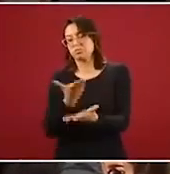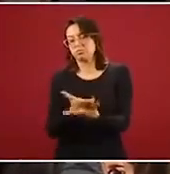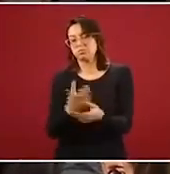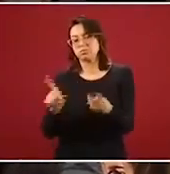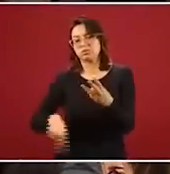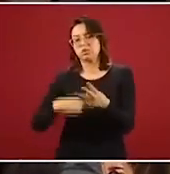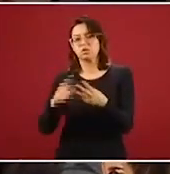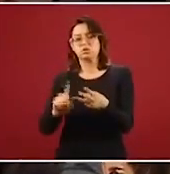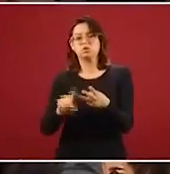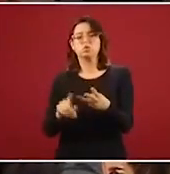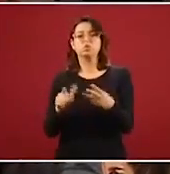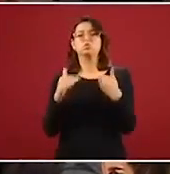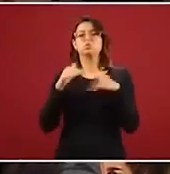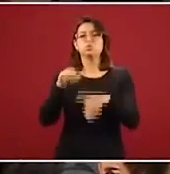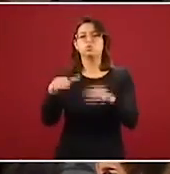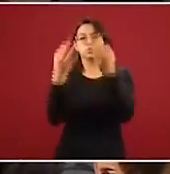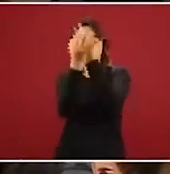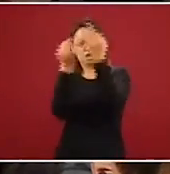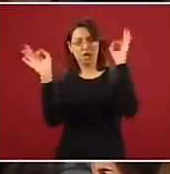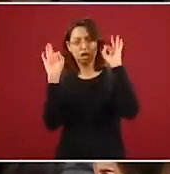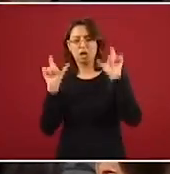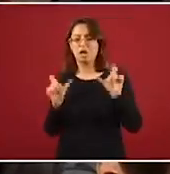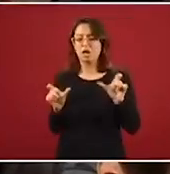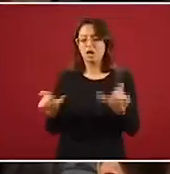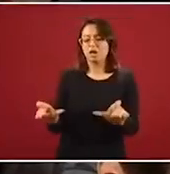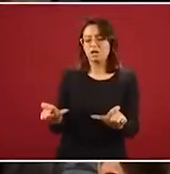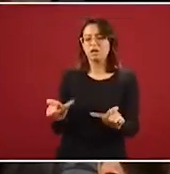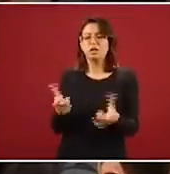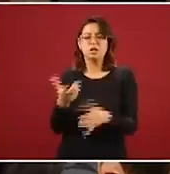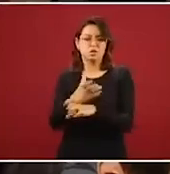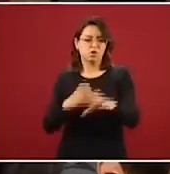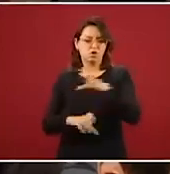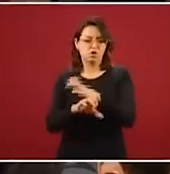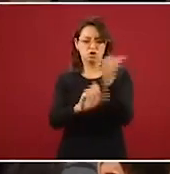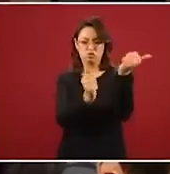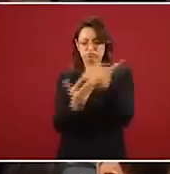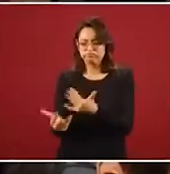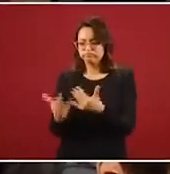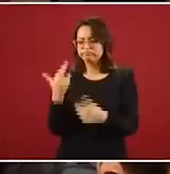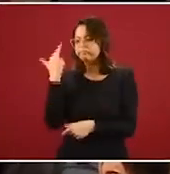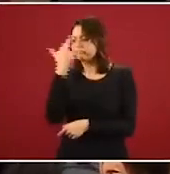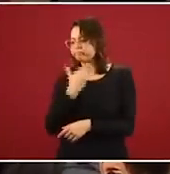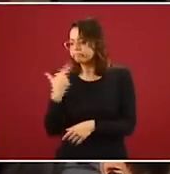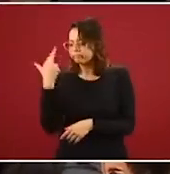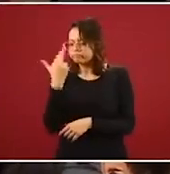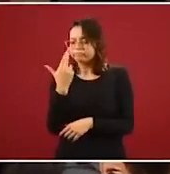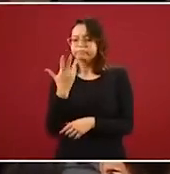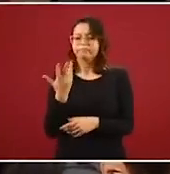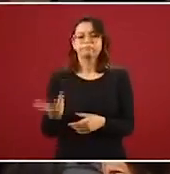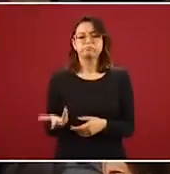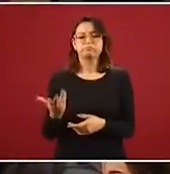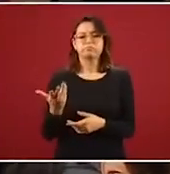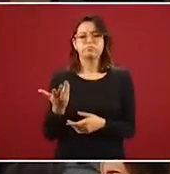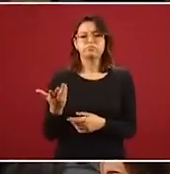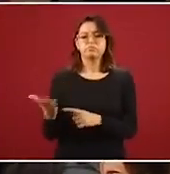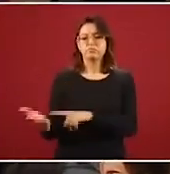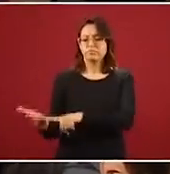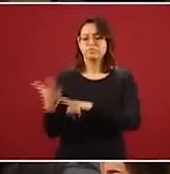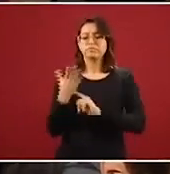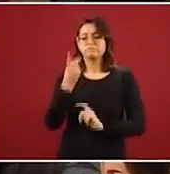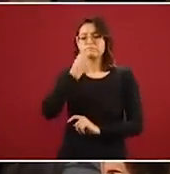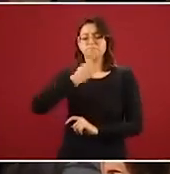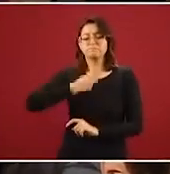aduanas. Estuve recientemente con el director de aduanas, me presentó pues un adelanto de lo que